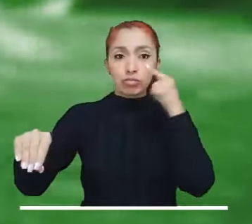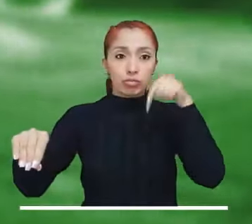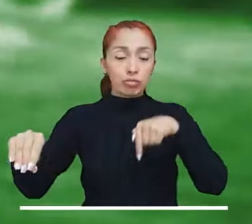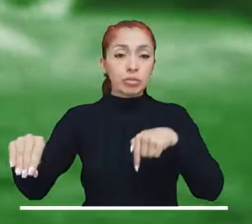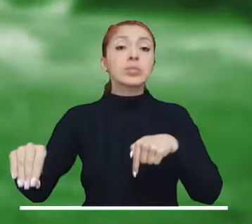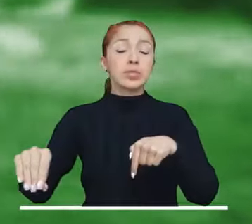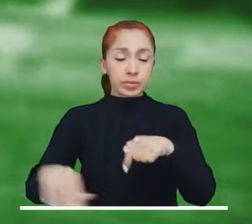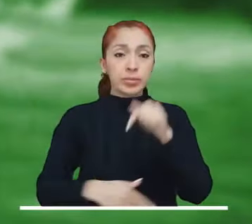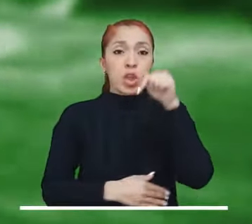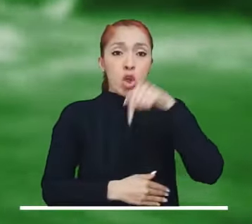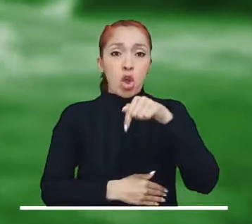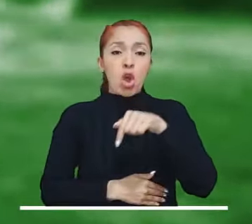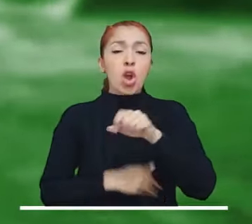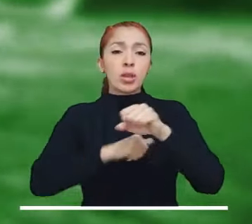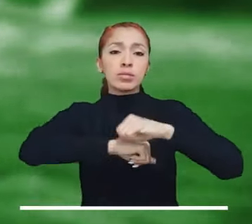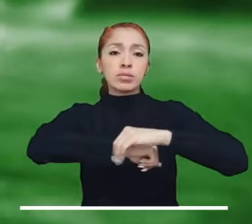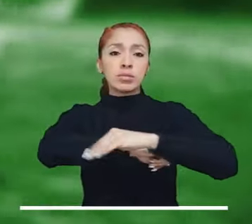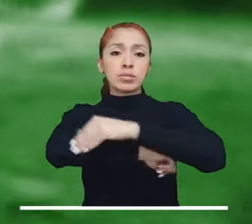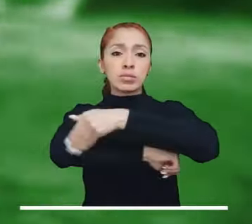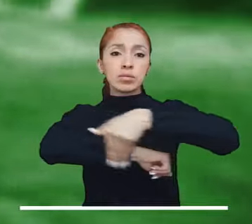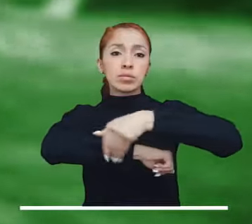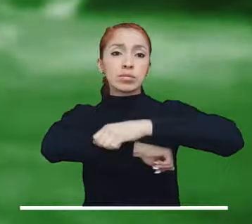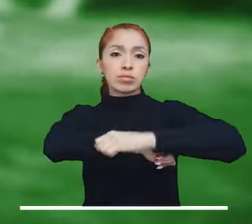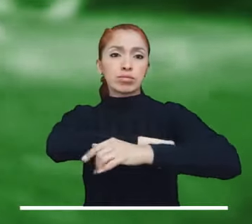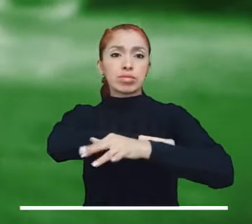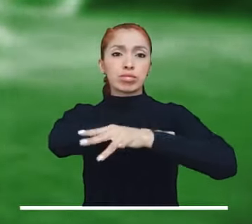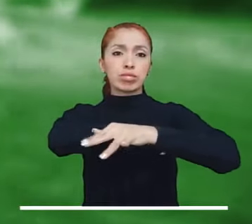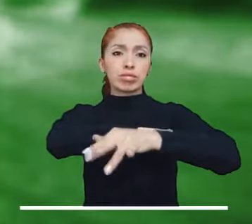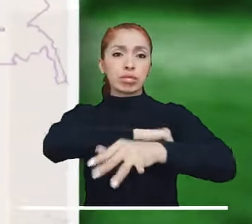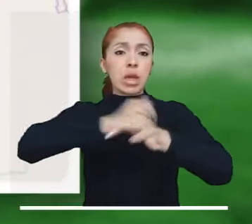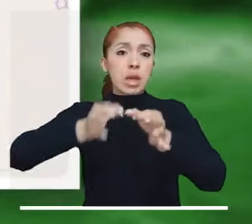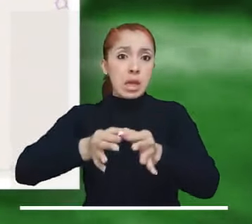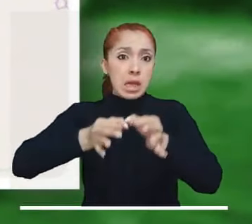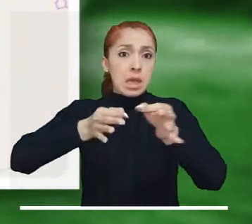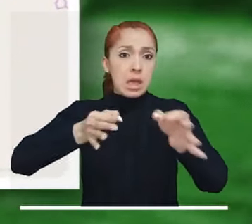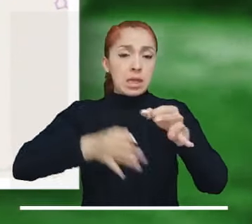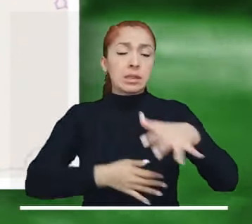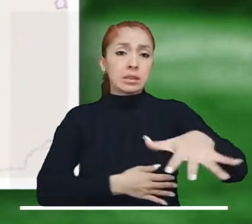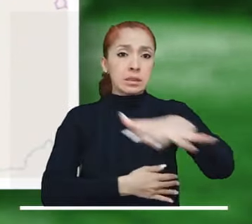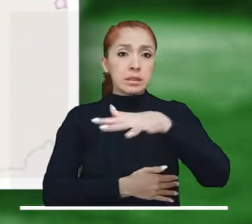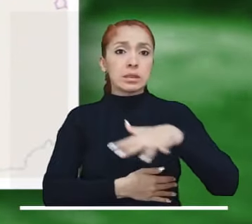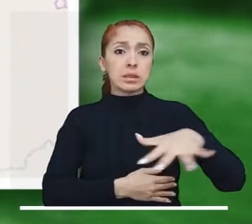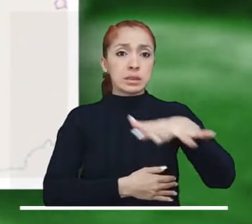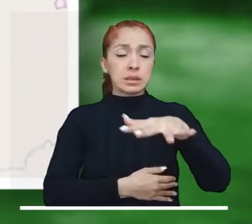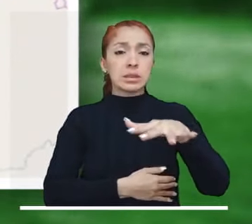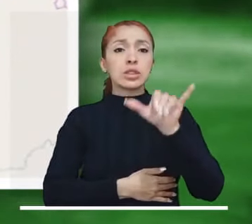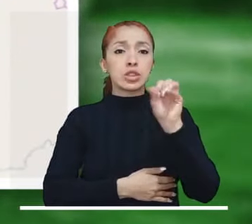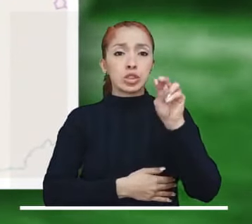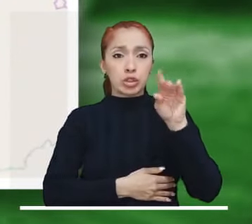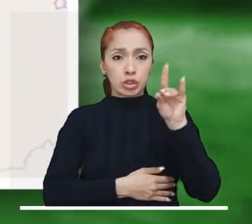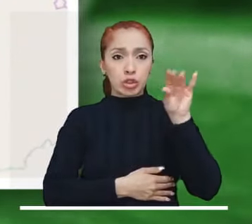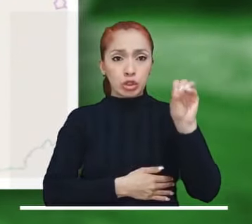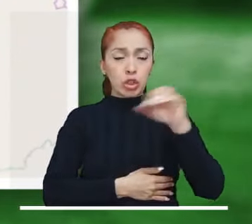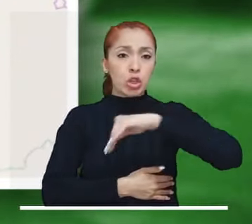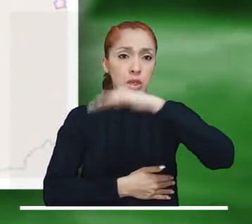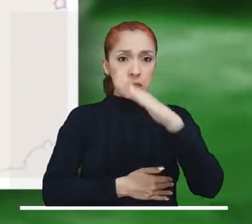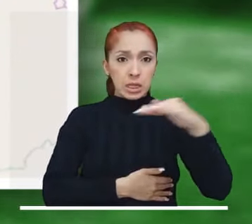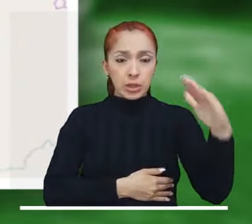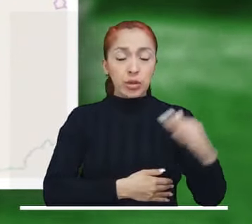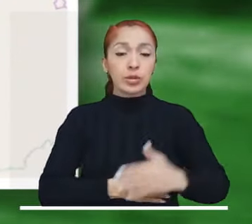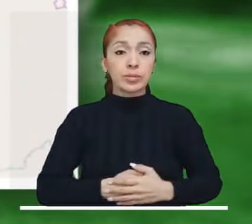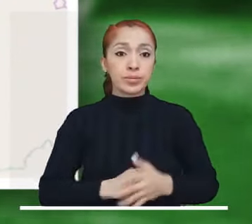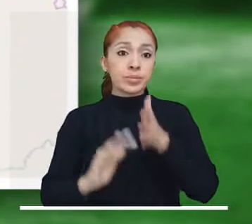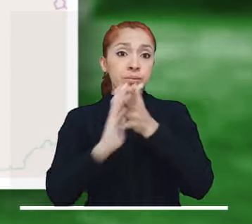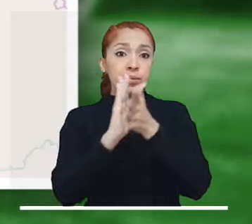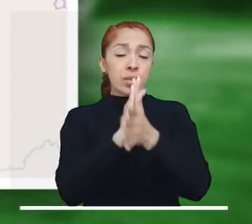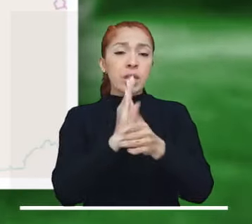Inicia el día informado con el resumen de las alertas activas. Se reporta el desbordamiento de caños adyacentes al corregimiento de